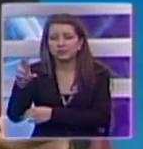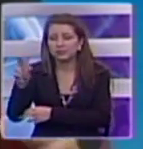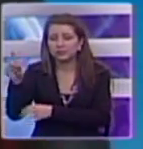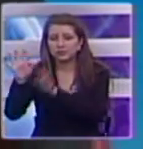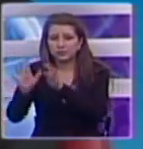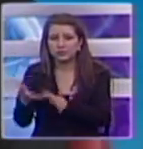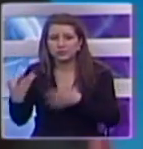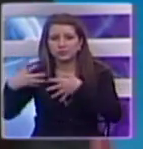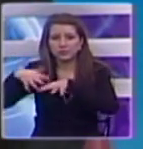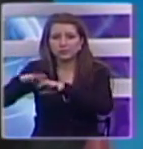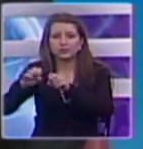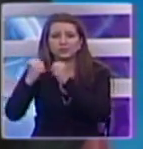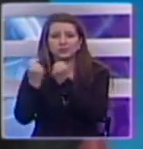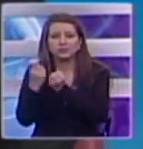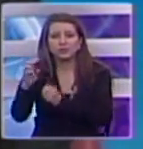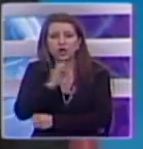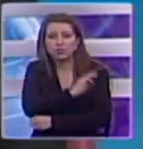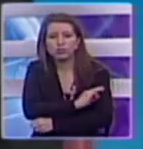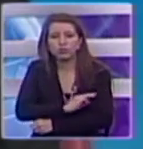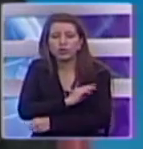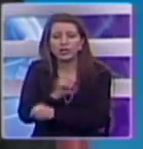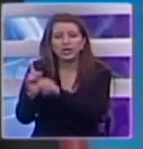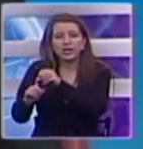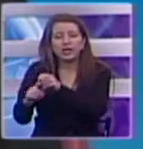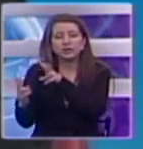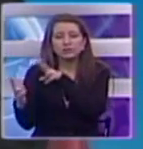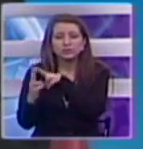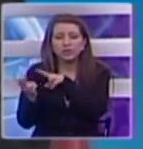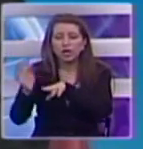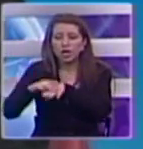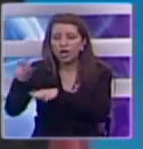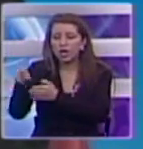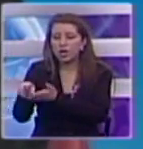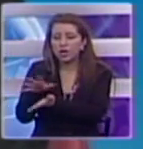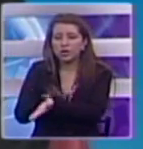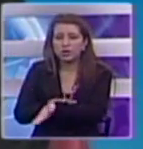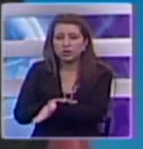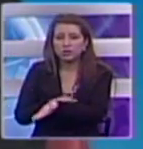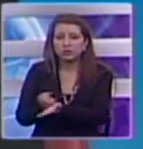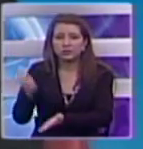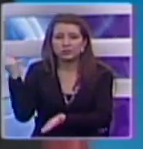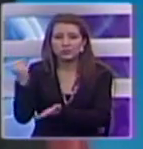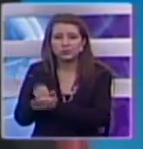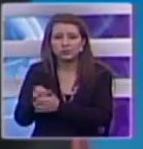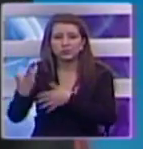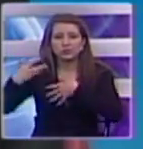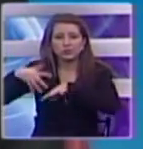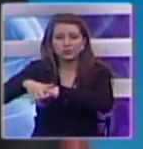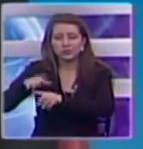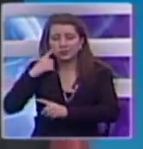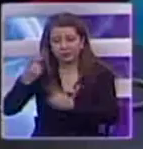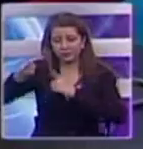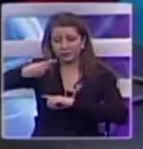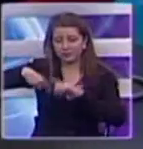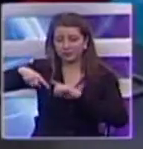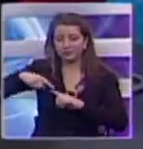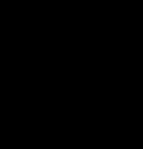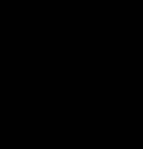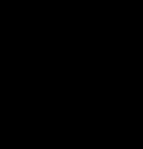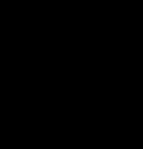secretario de Inclusión Social del municipio de Quito, para conocer sobre este proyecto de sellos inclusivos. Ya volvemos.